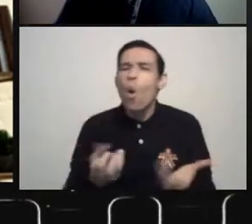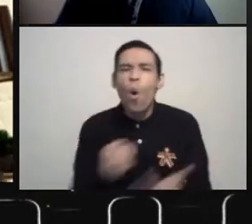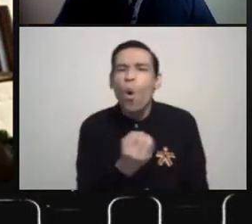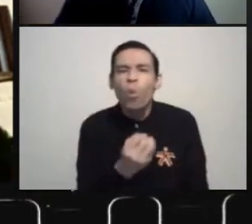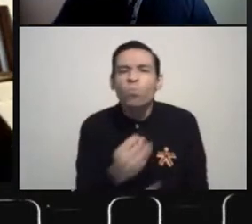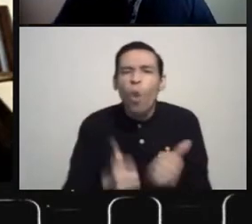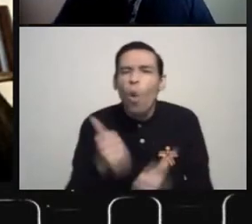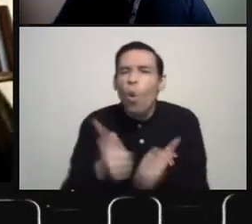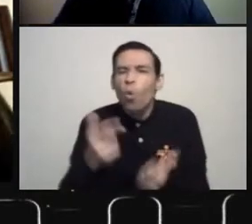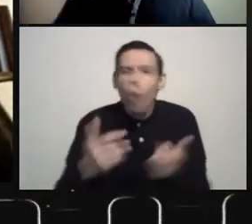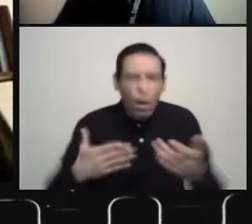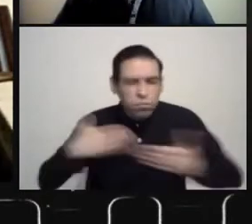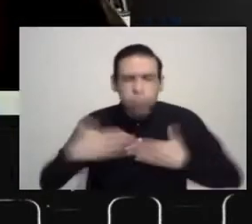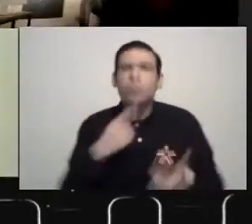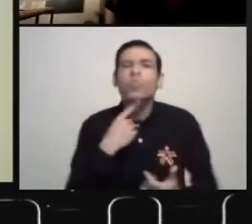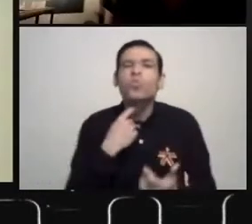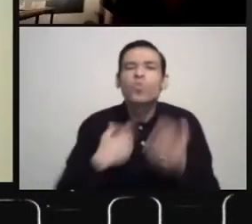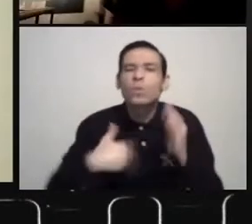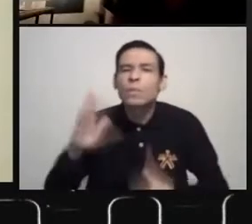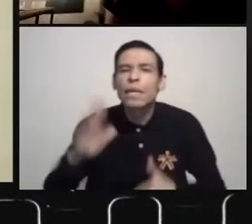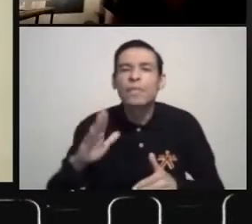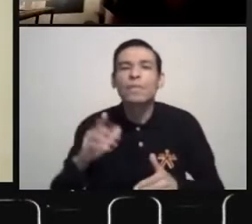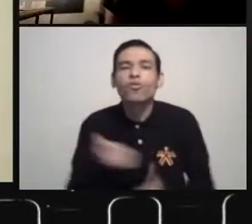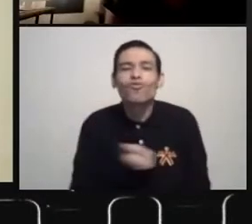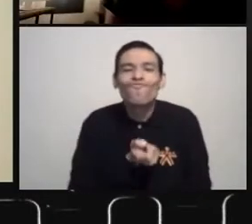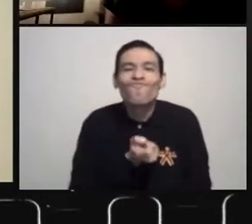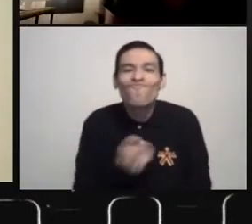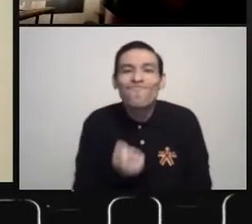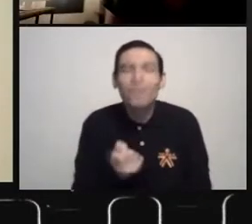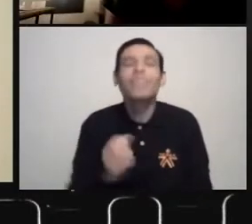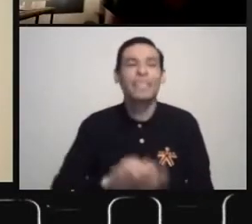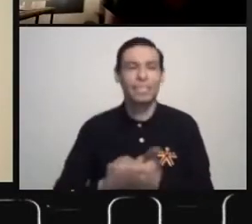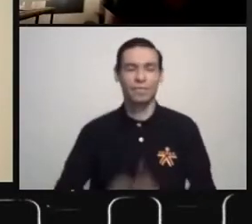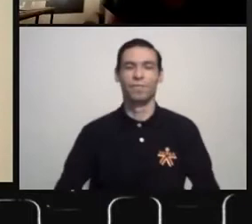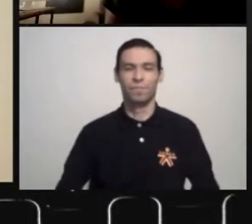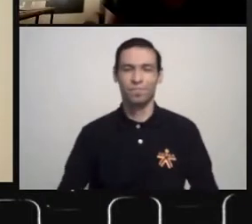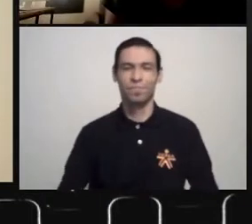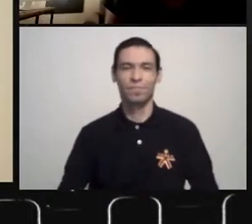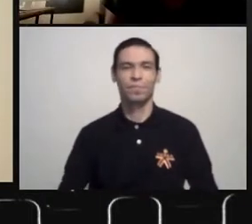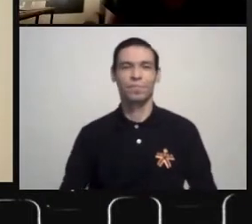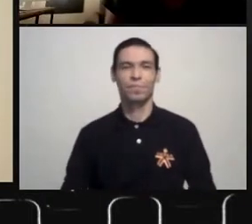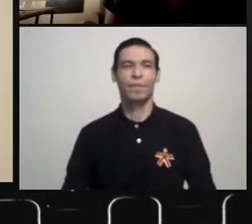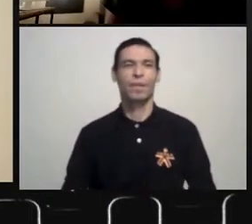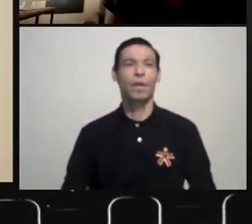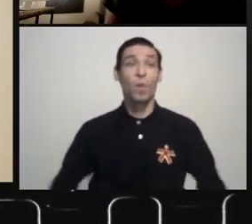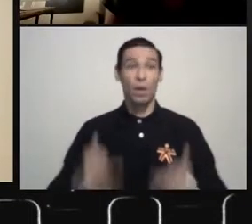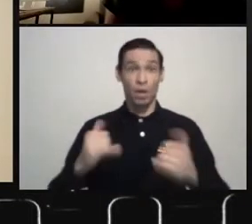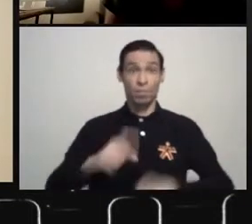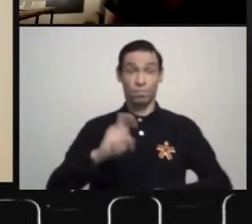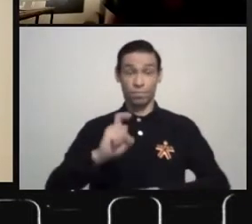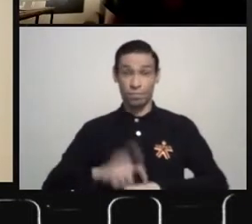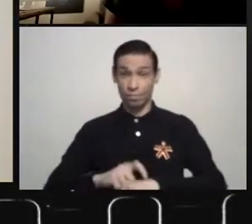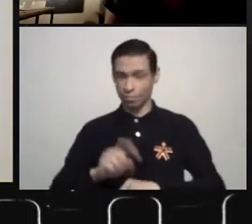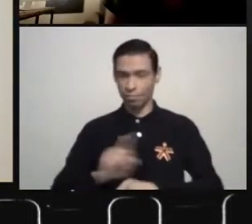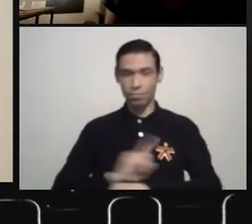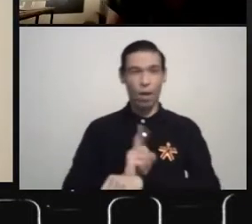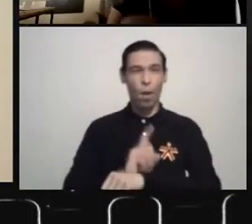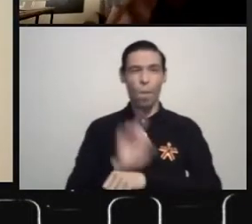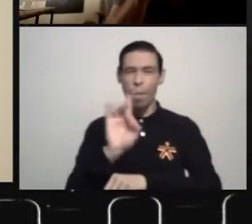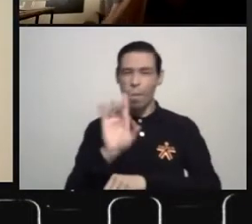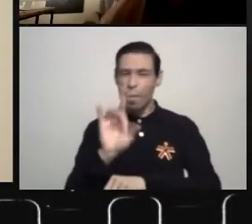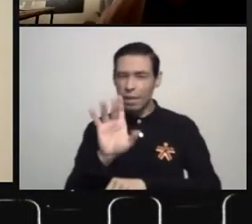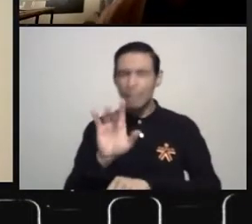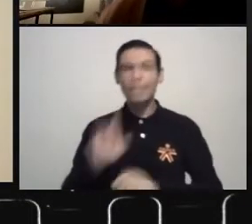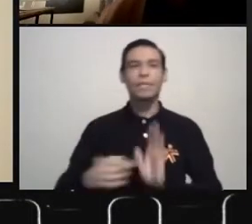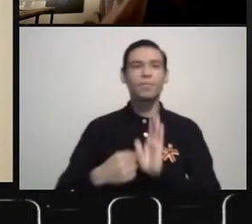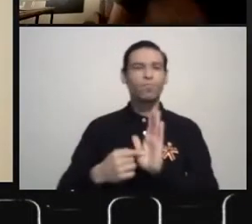Total. Bueno, muy bien. Tenemos estos últimos 15 minutos para la participación del público. Aquí tenemos saludos desde San